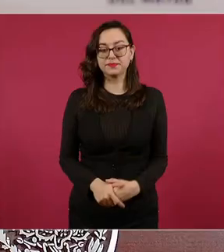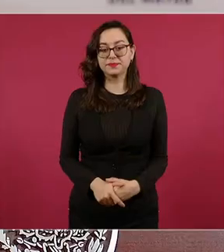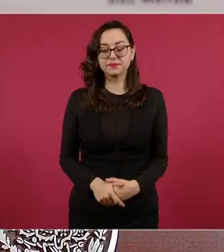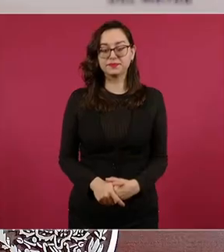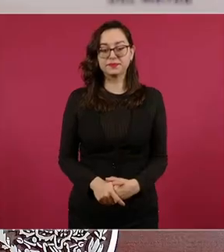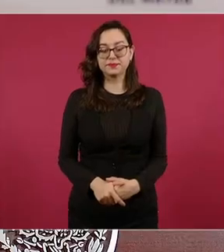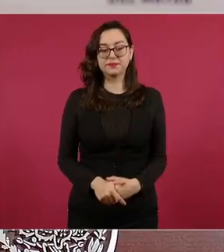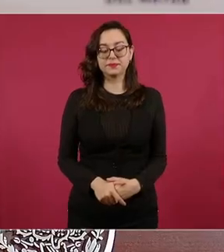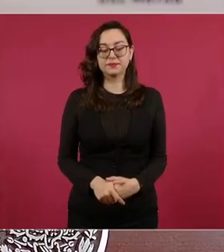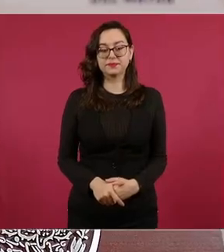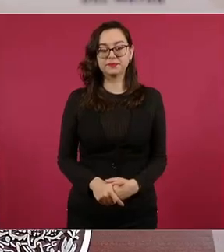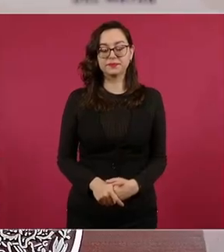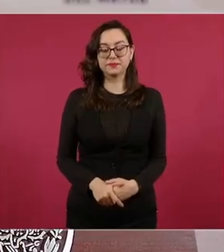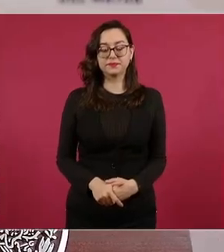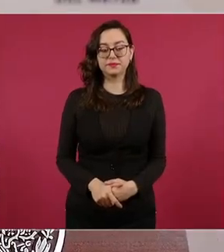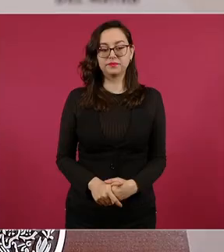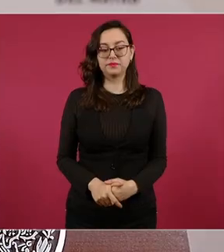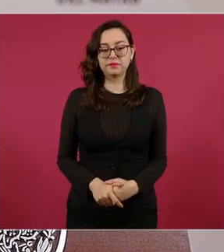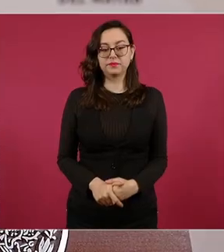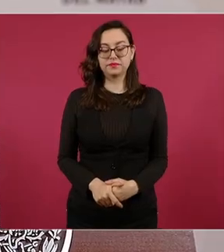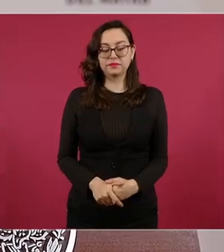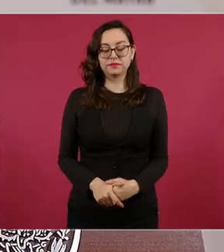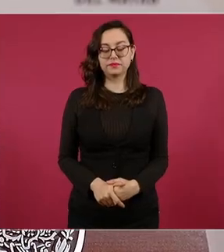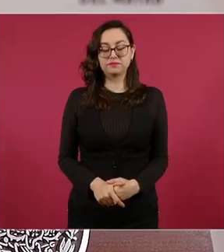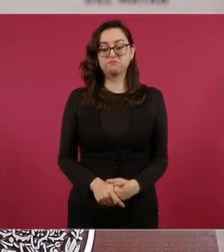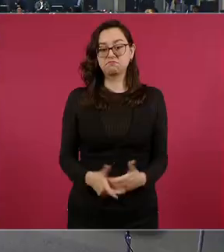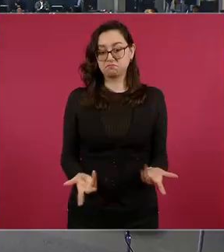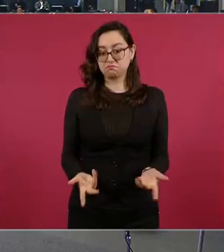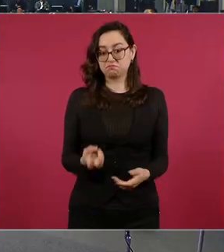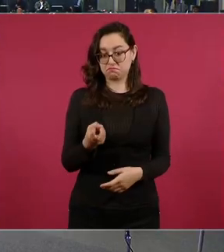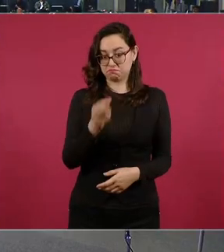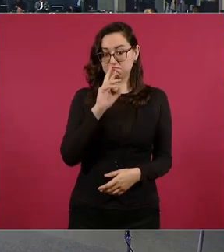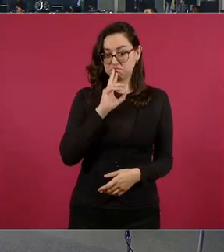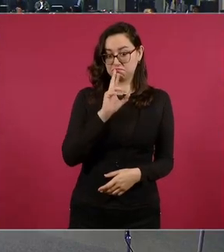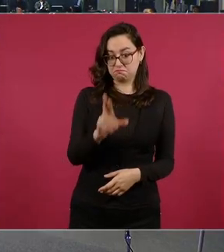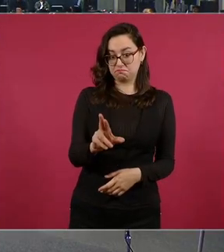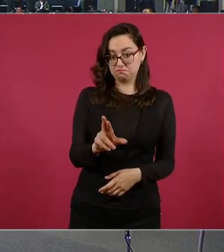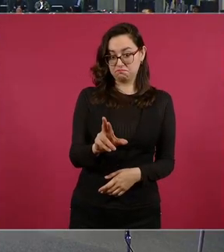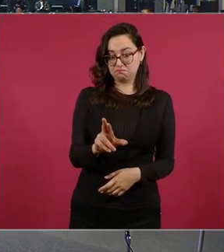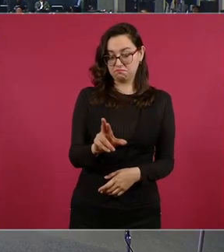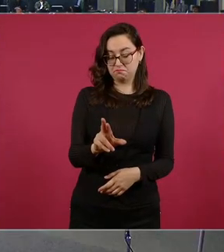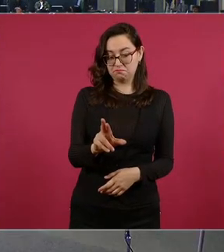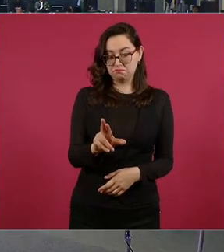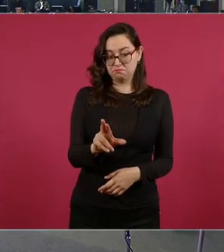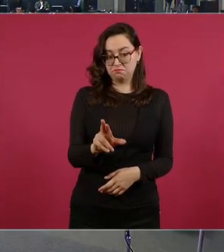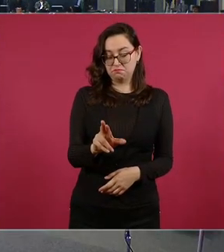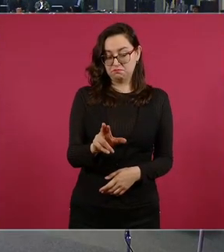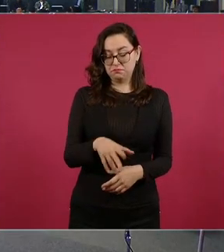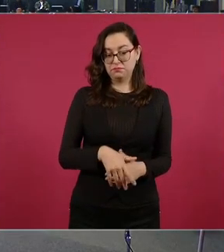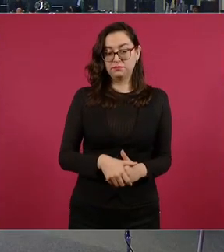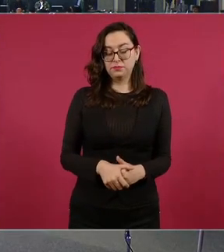Un poco es para contestar tu pregunta, por eso los